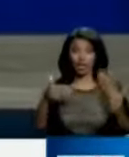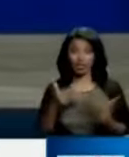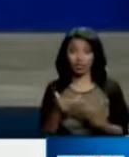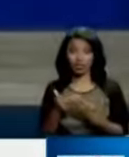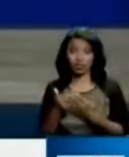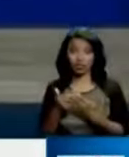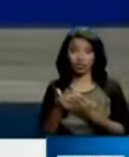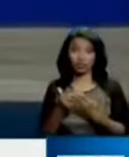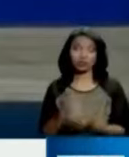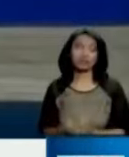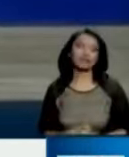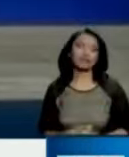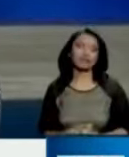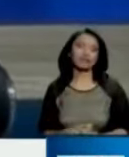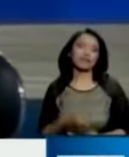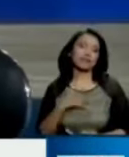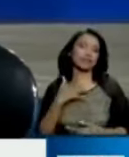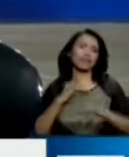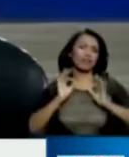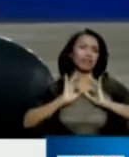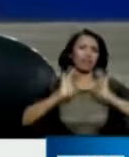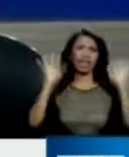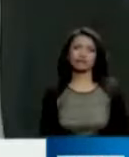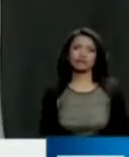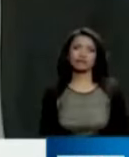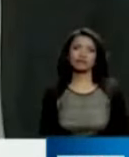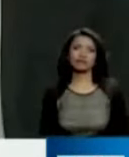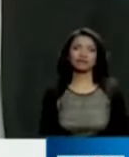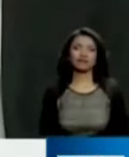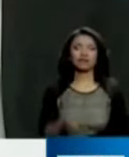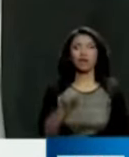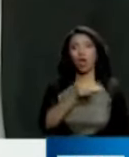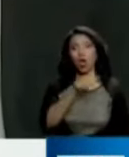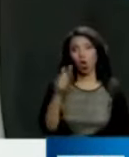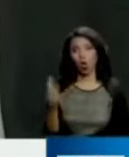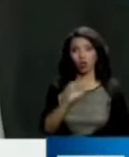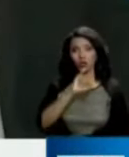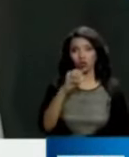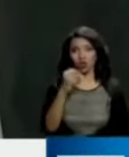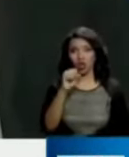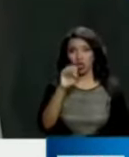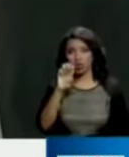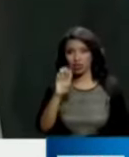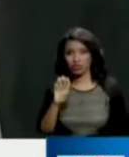política dentro de un país, y Martinelli hace campaña en Panamá, está asilado en la embajada